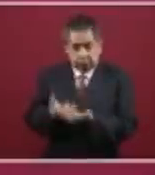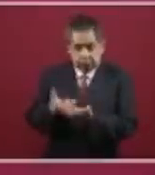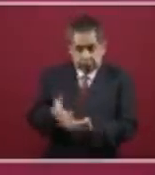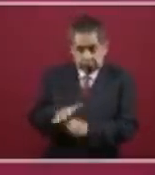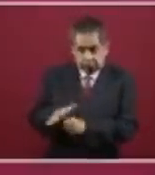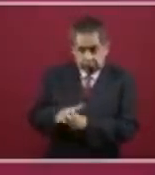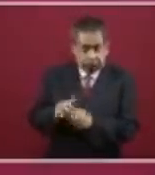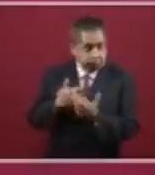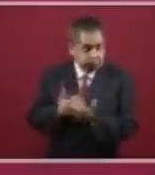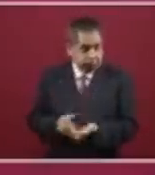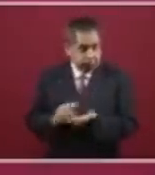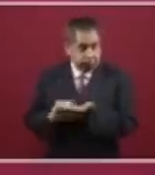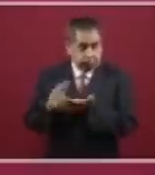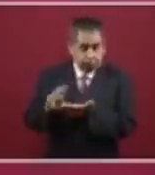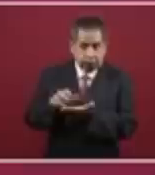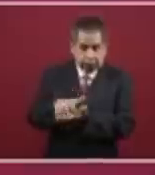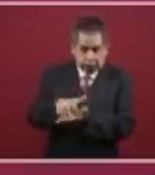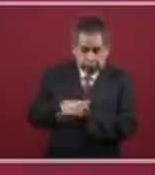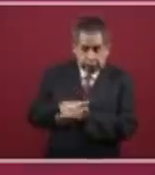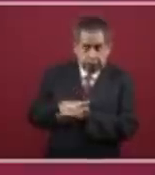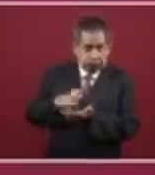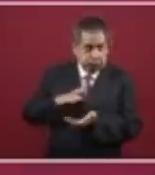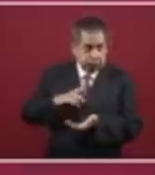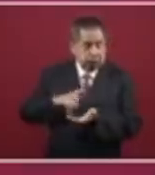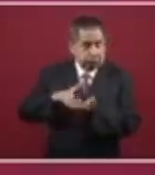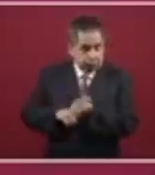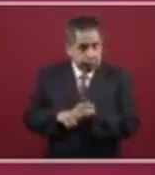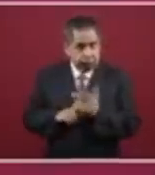porque ya